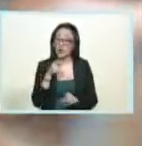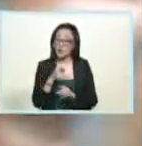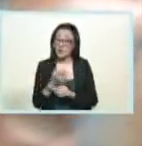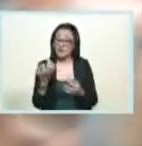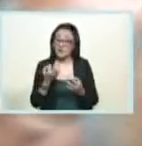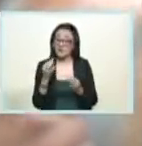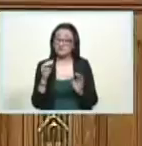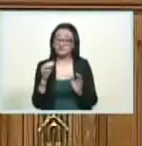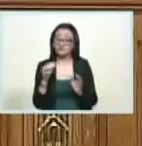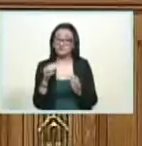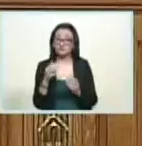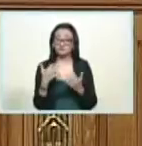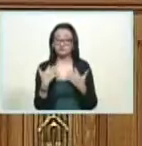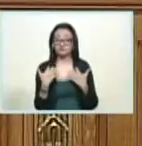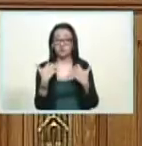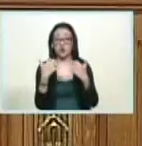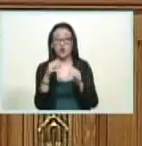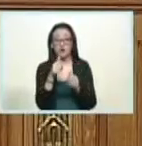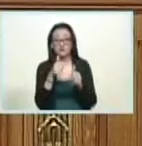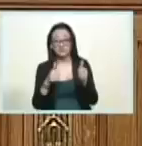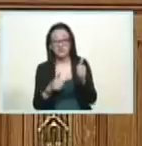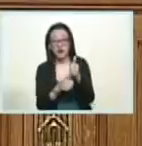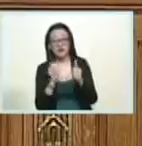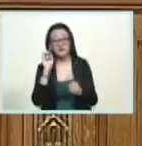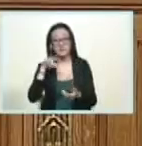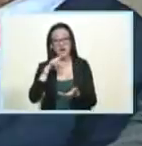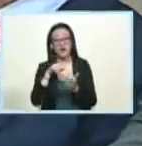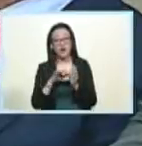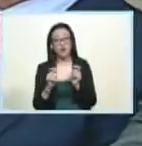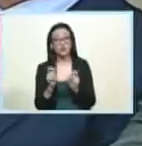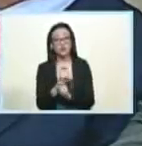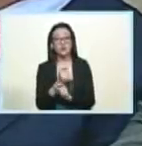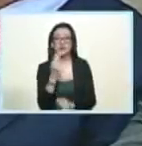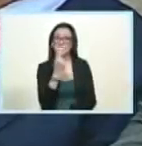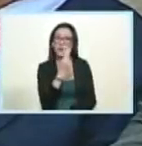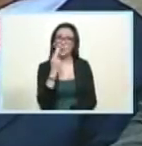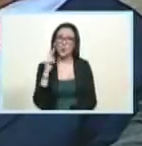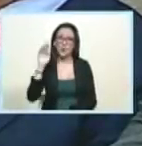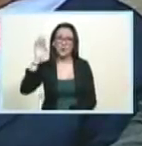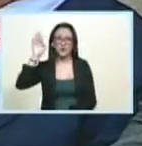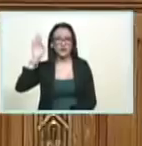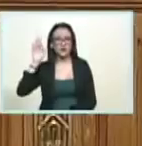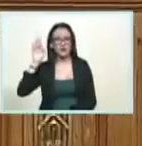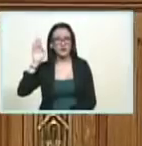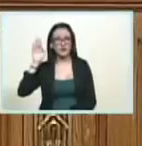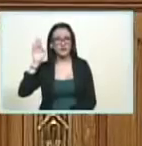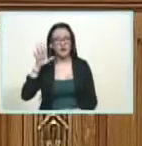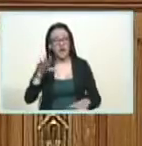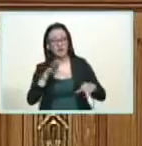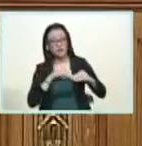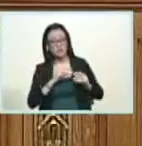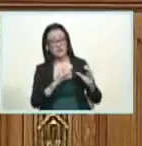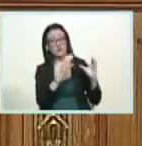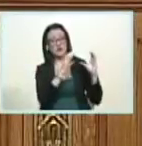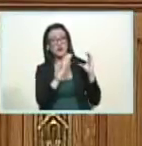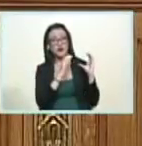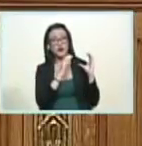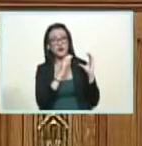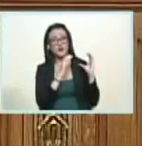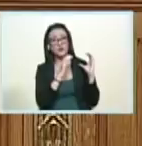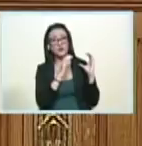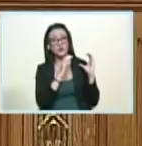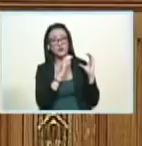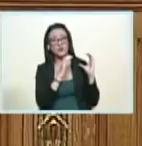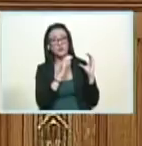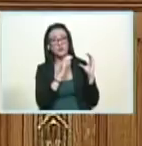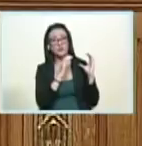los poderes plenipotenciarios de esta Asamblea Nacional Constituyente a jurar y a asumir sus cargos